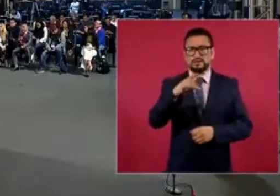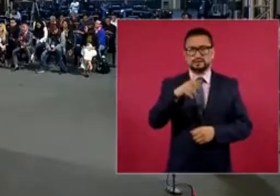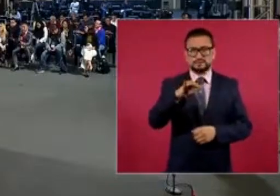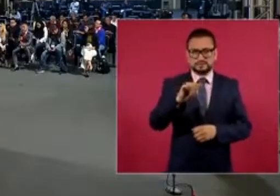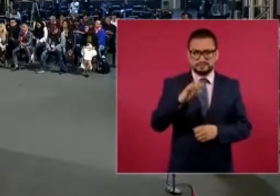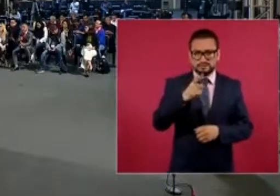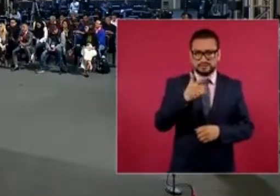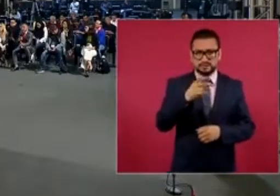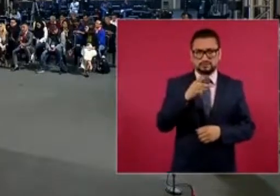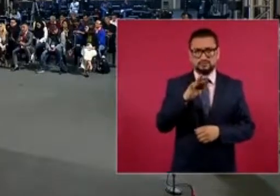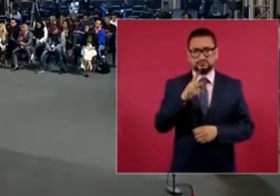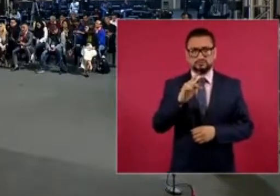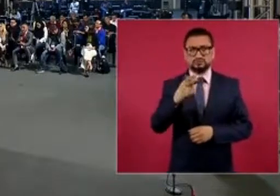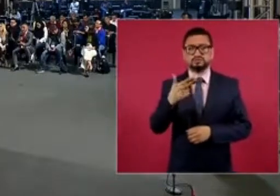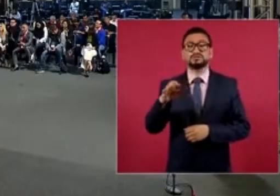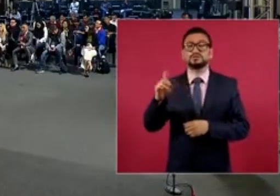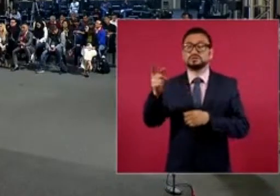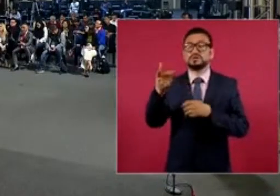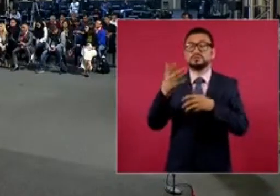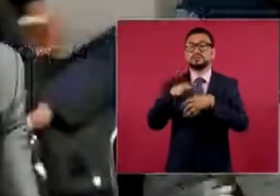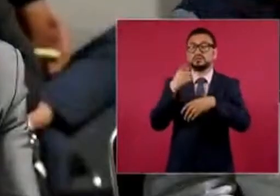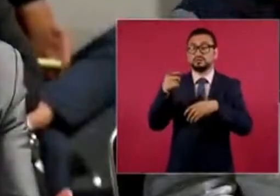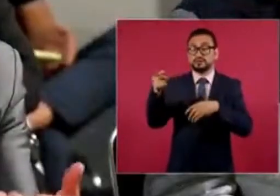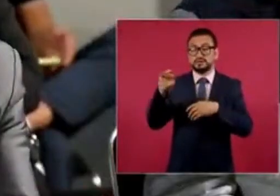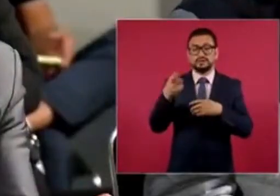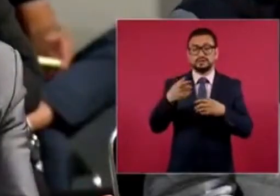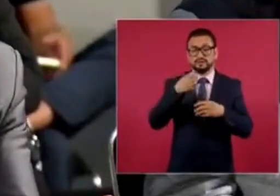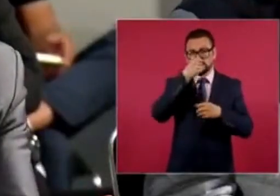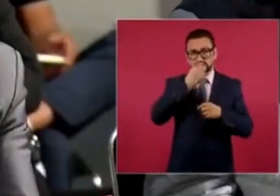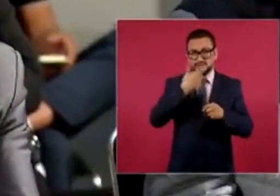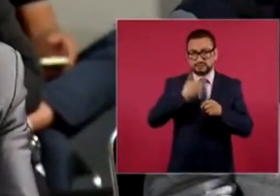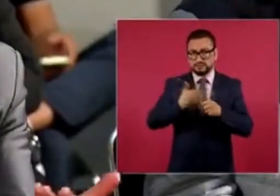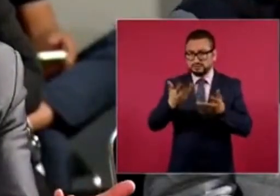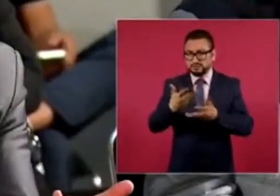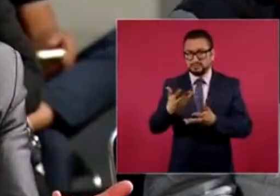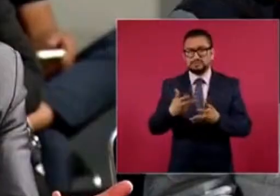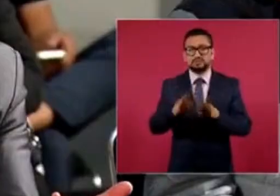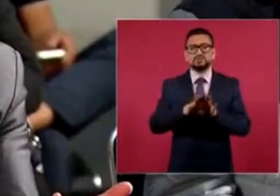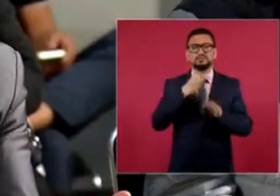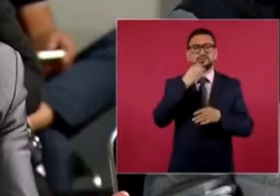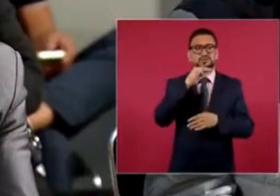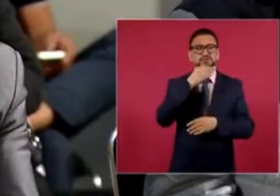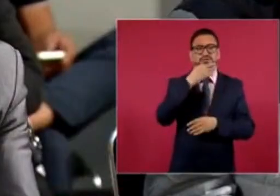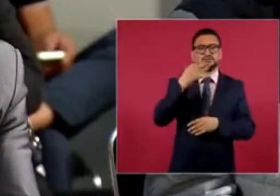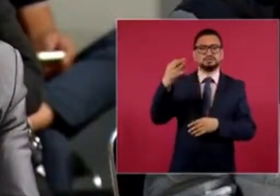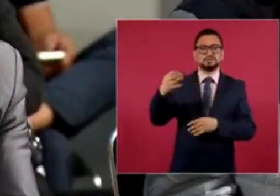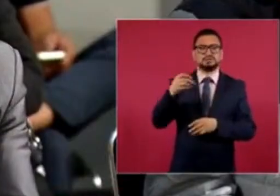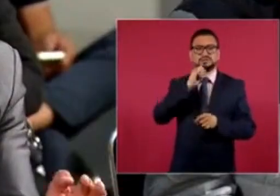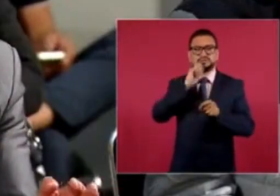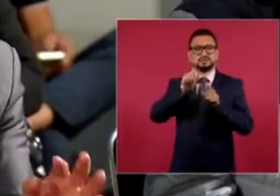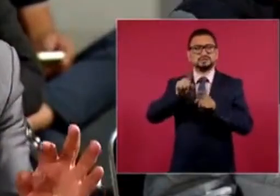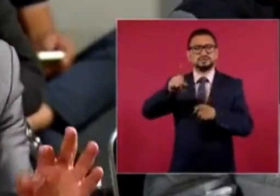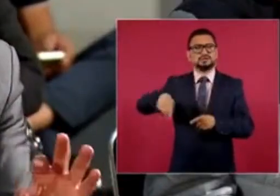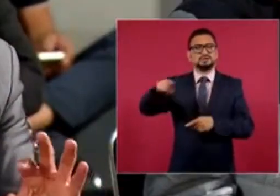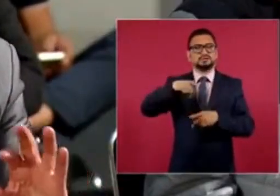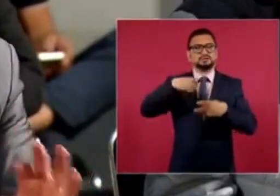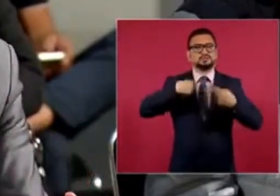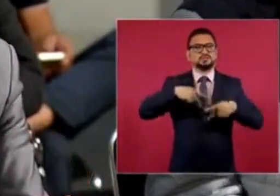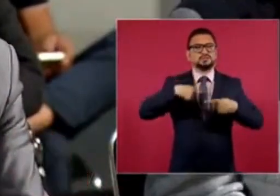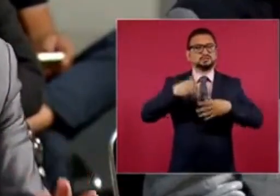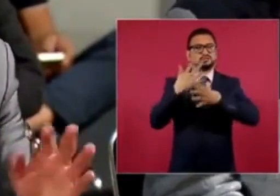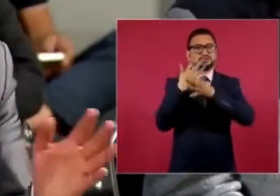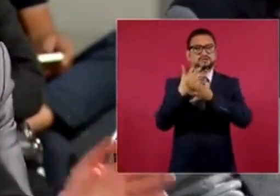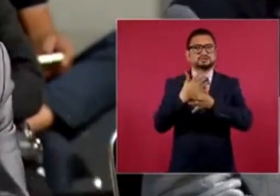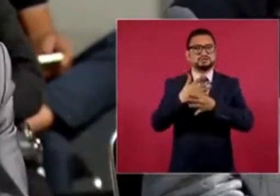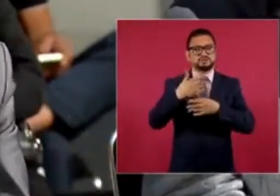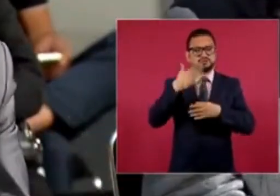puede ejecutar lo que está haciendo la Secretaría, y también sería el mensaje que le daría a los que hablan del mando civil,